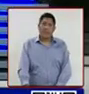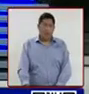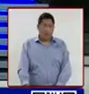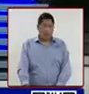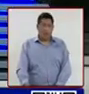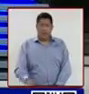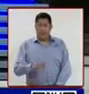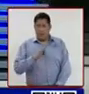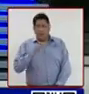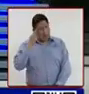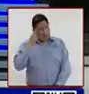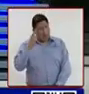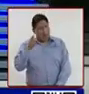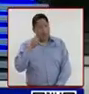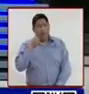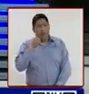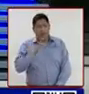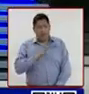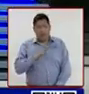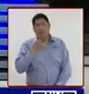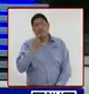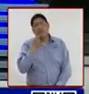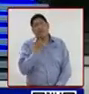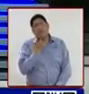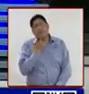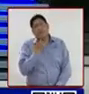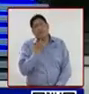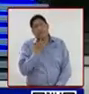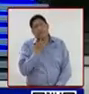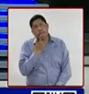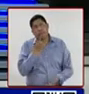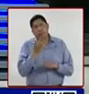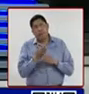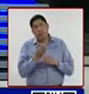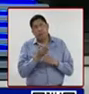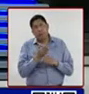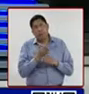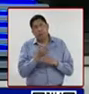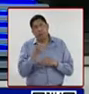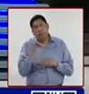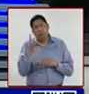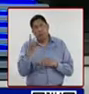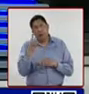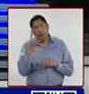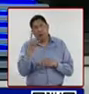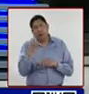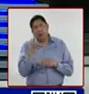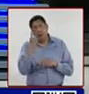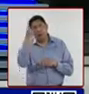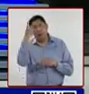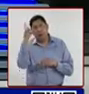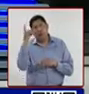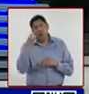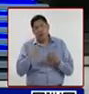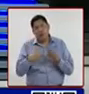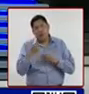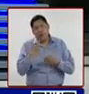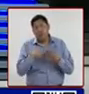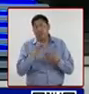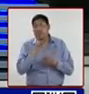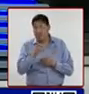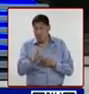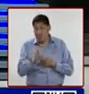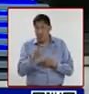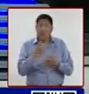Bueno, yo me quedo también con el pensamiento de la caserita, que dice que goteando, como dicen ellas, se va a vender. Claro, es una venta